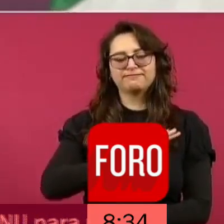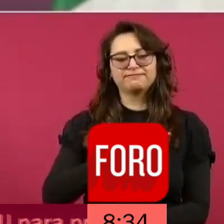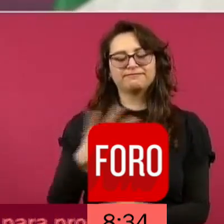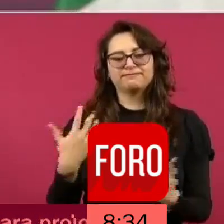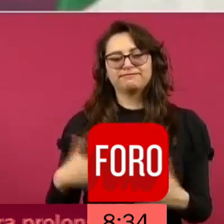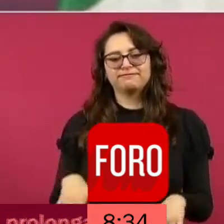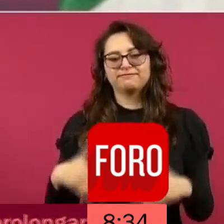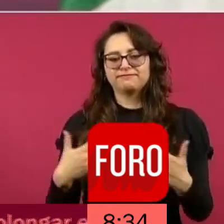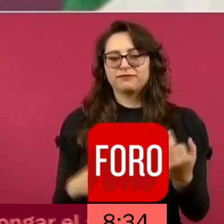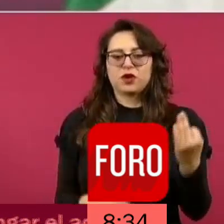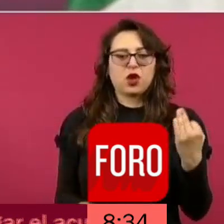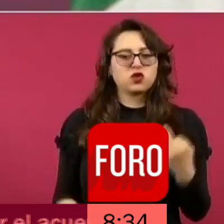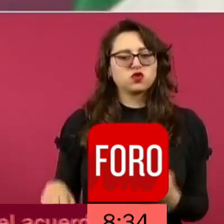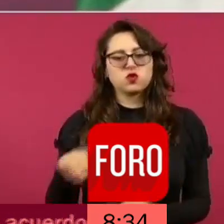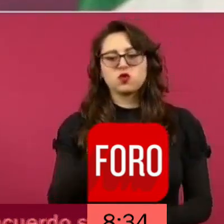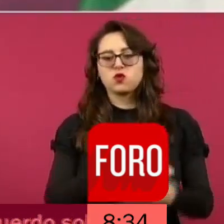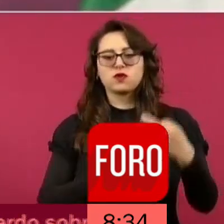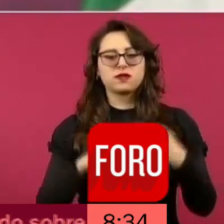y fraternalmente